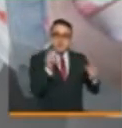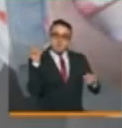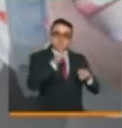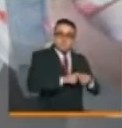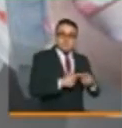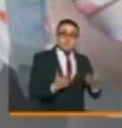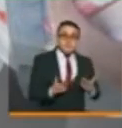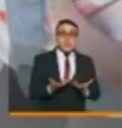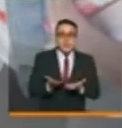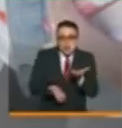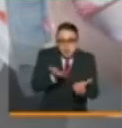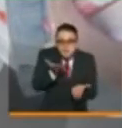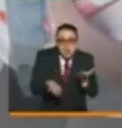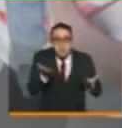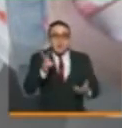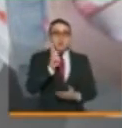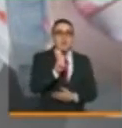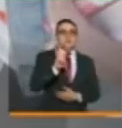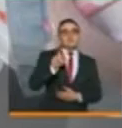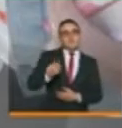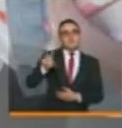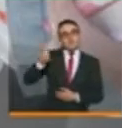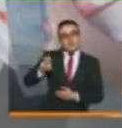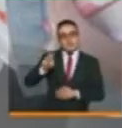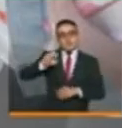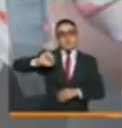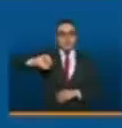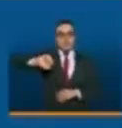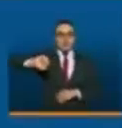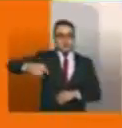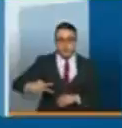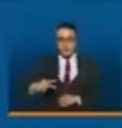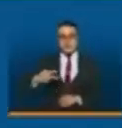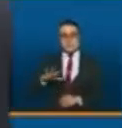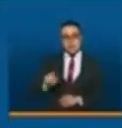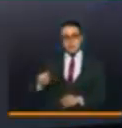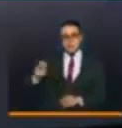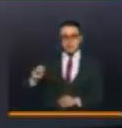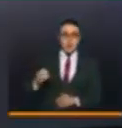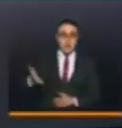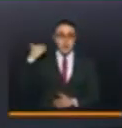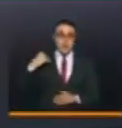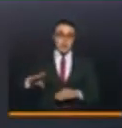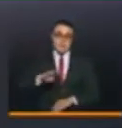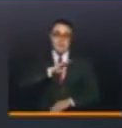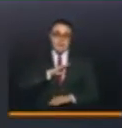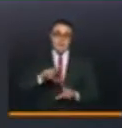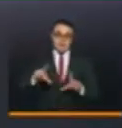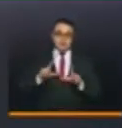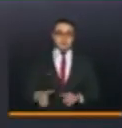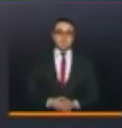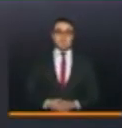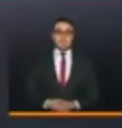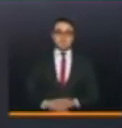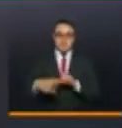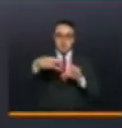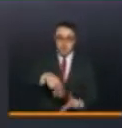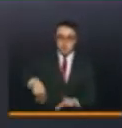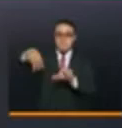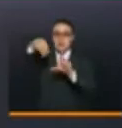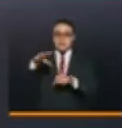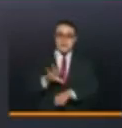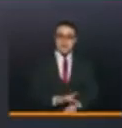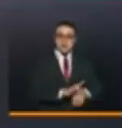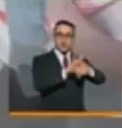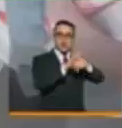cursar y un promedio de al menos 3.7 sobre 5.0 en notas como bachiller. Para estudios de maestría y